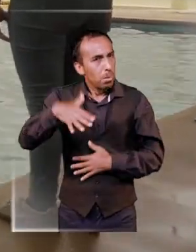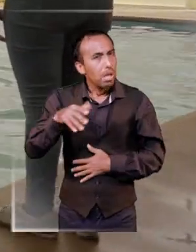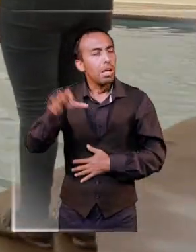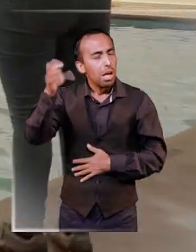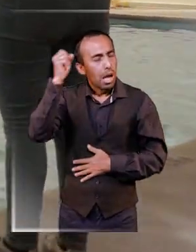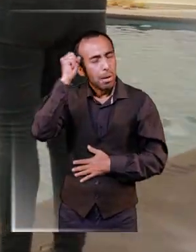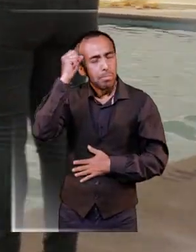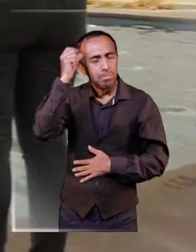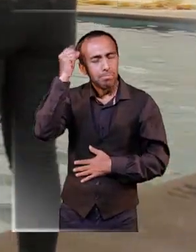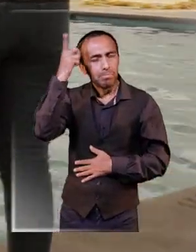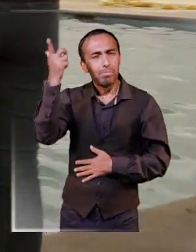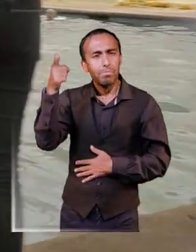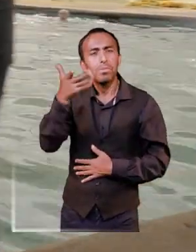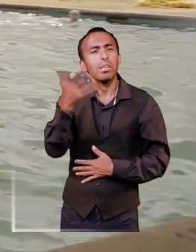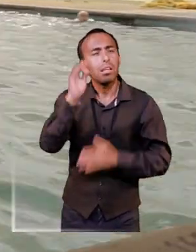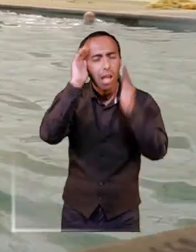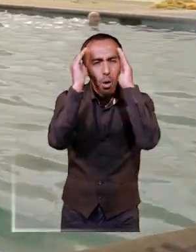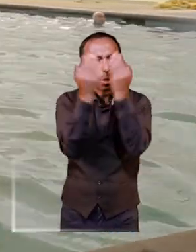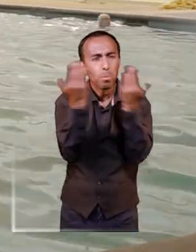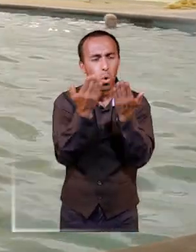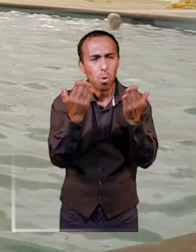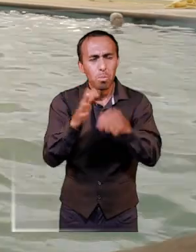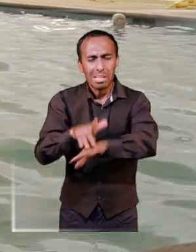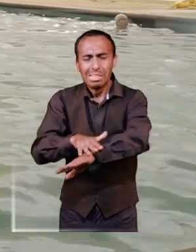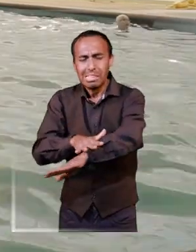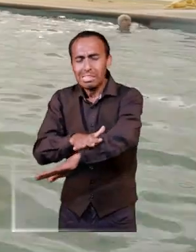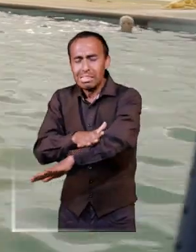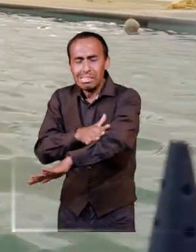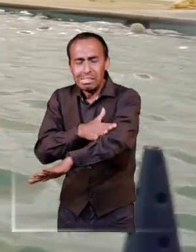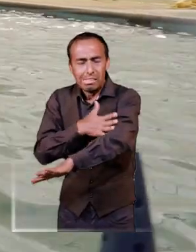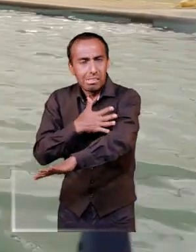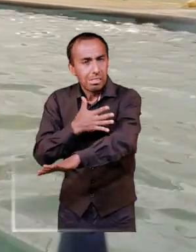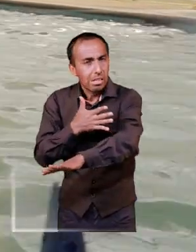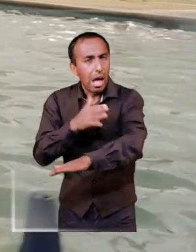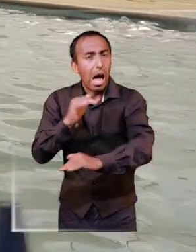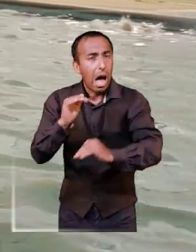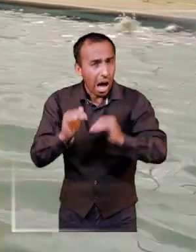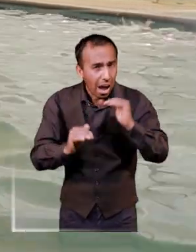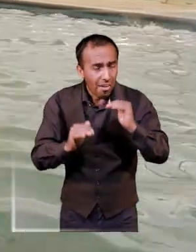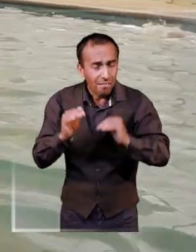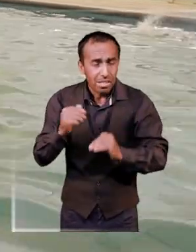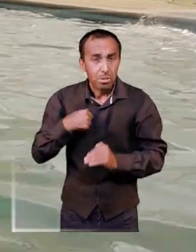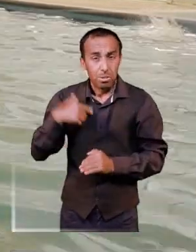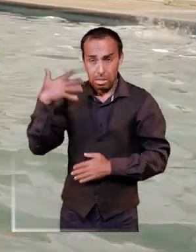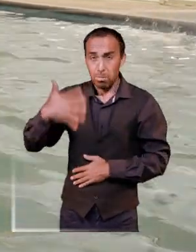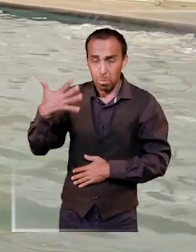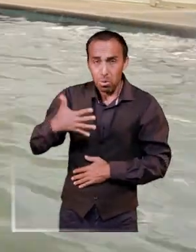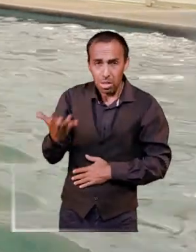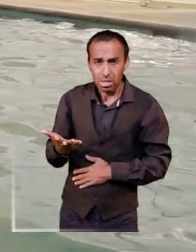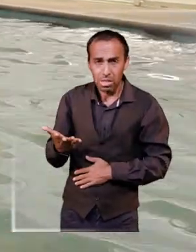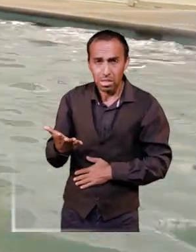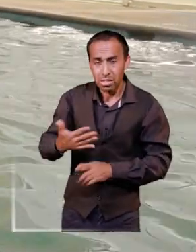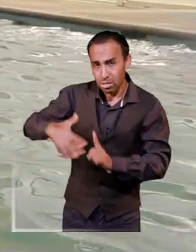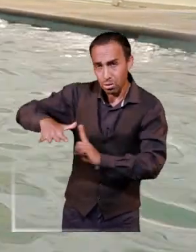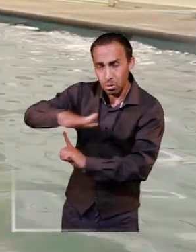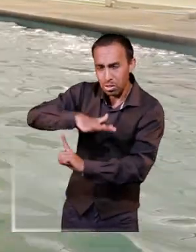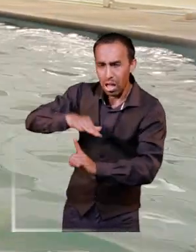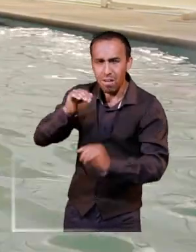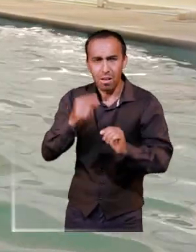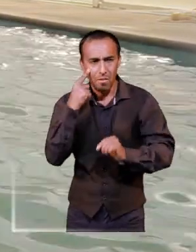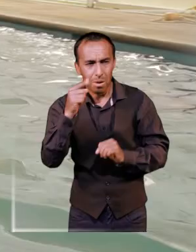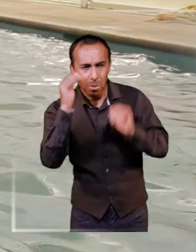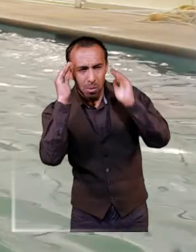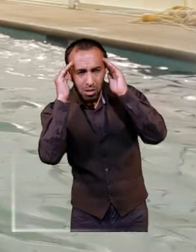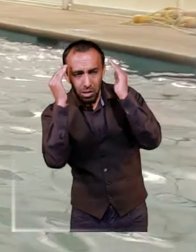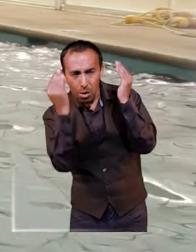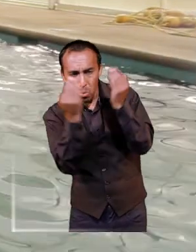es muy interesante de ir aprendiendo respecto del autismo. Cómo la integración sensorial, los trastornos sensoriales pueden ser tan predominantes en